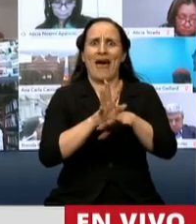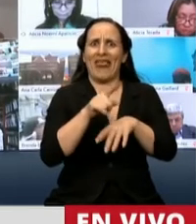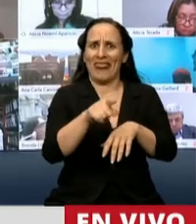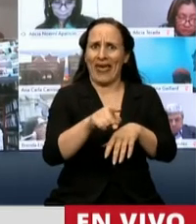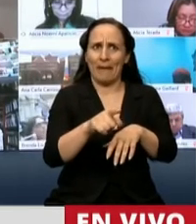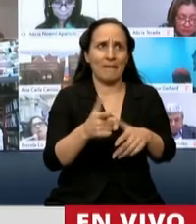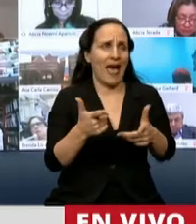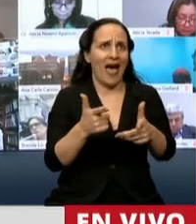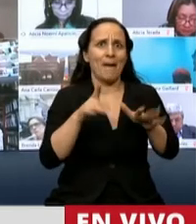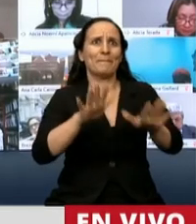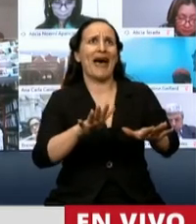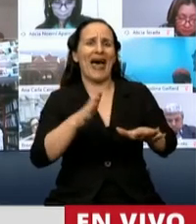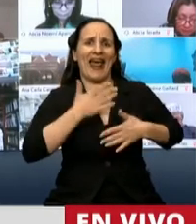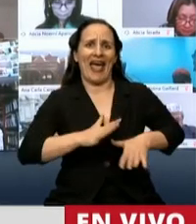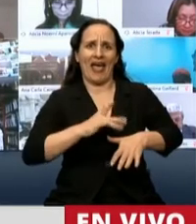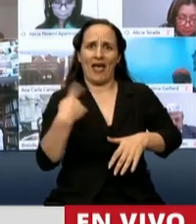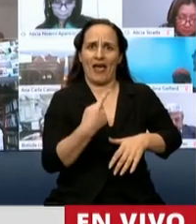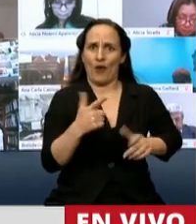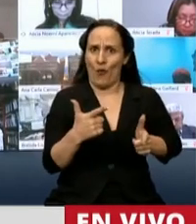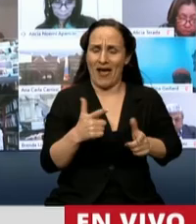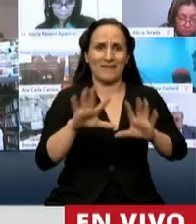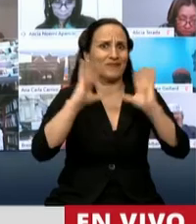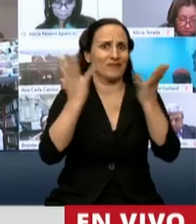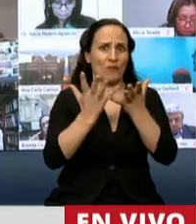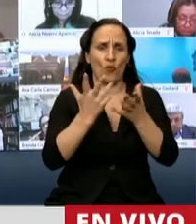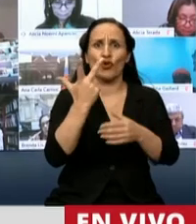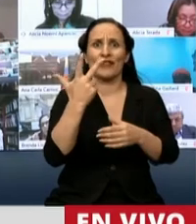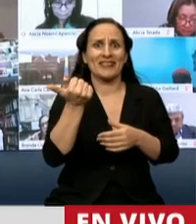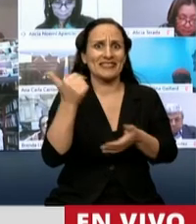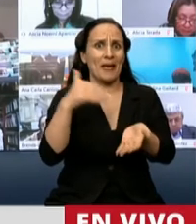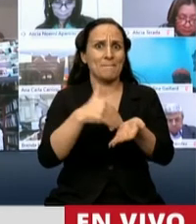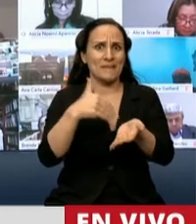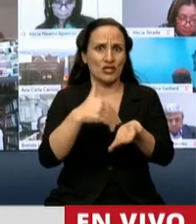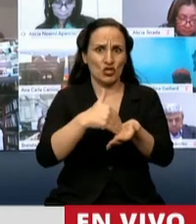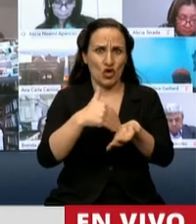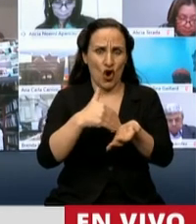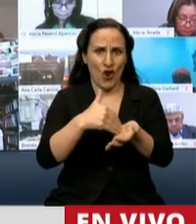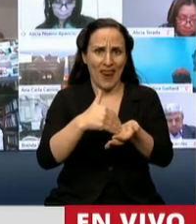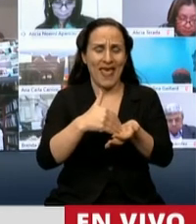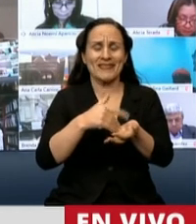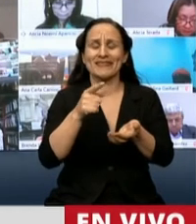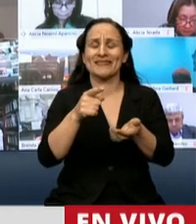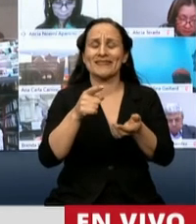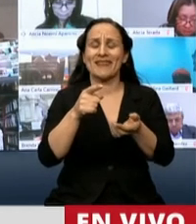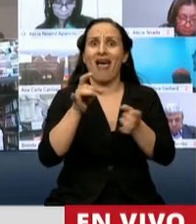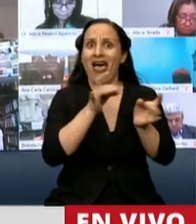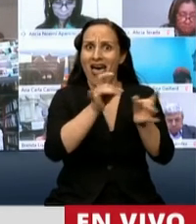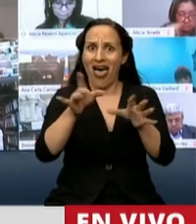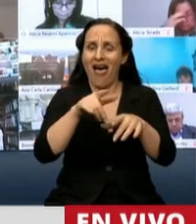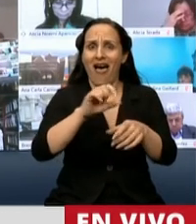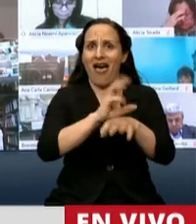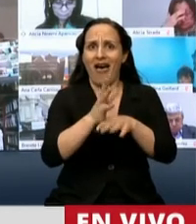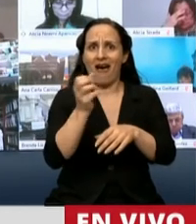tregua. A nivel mundial son 36 millones las personas que se han contagiado hasta este